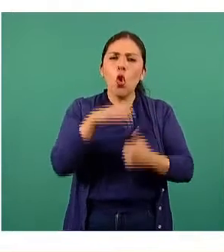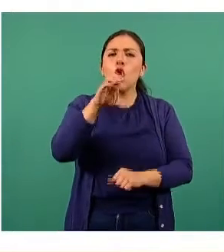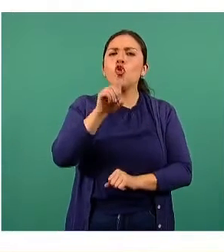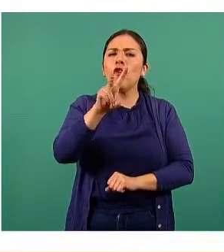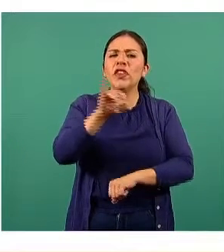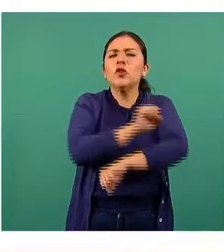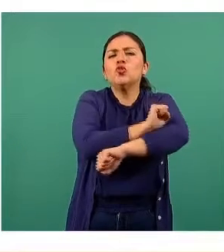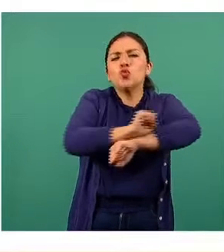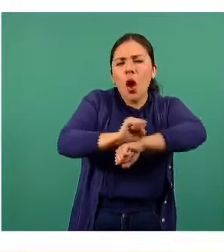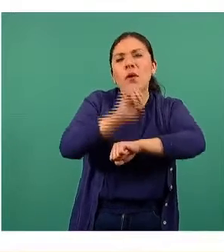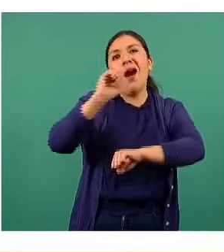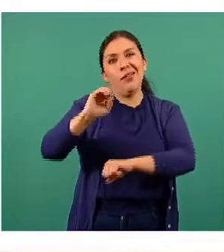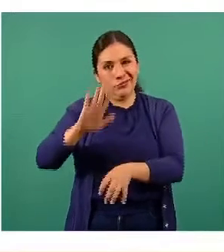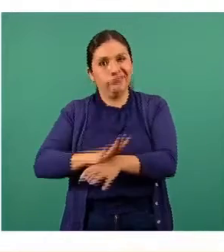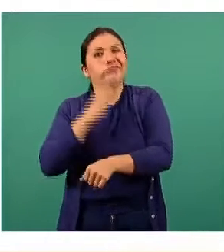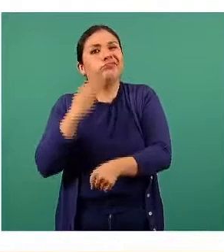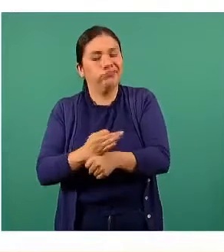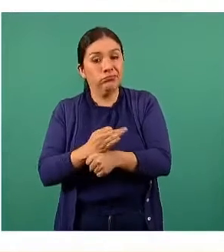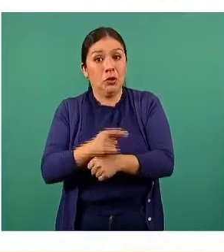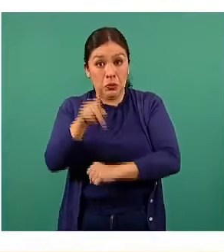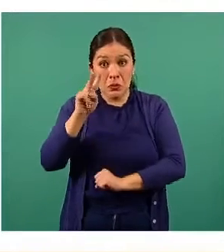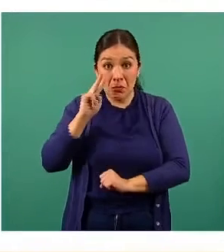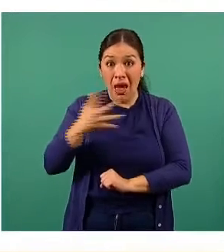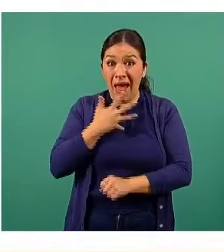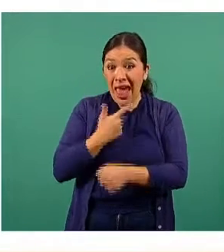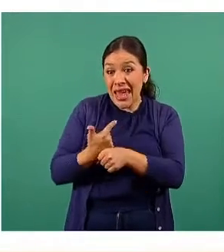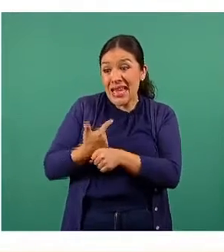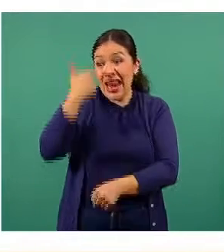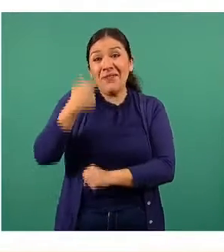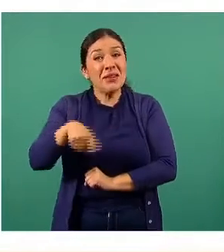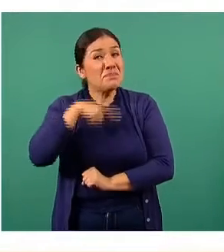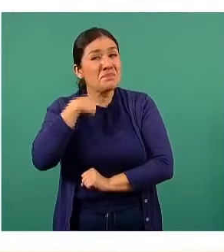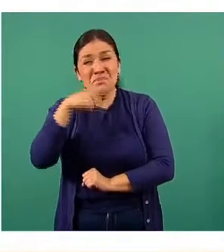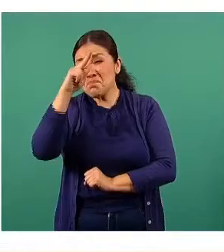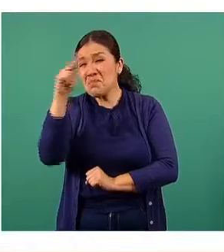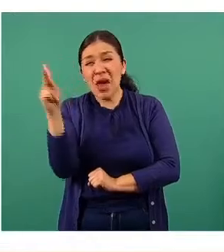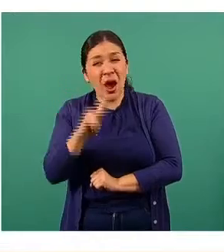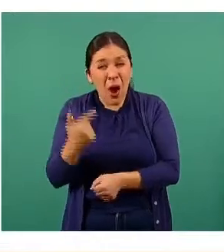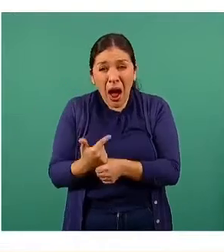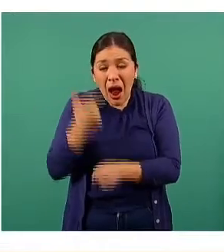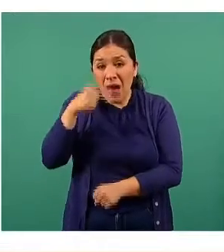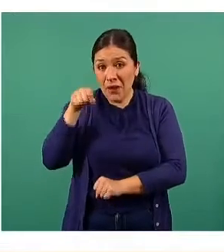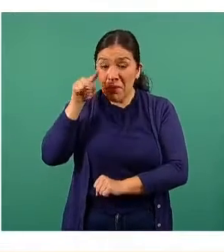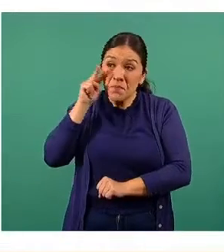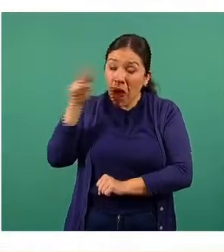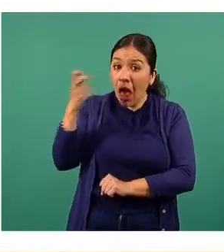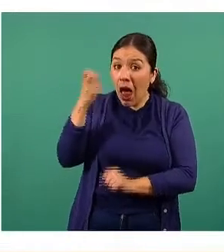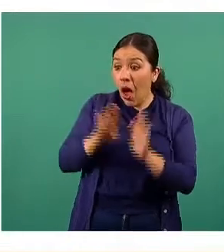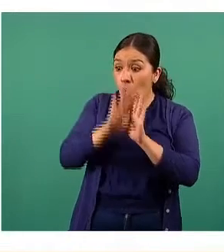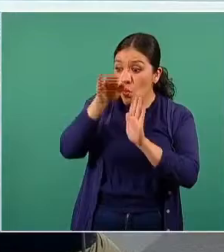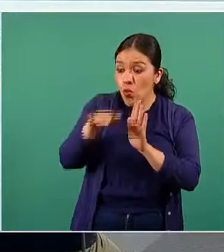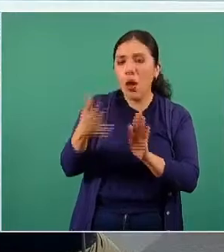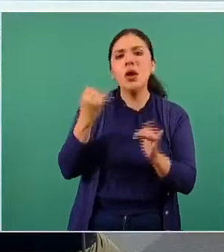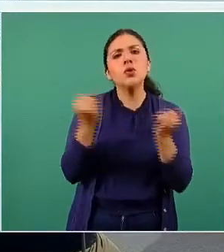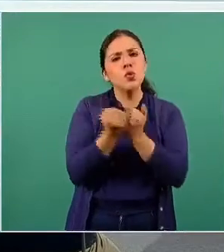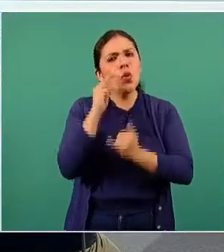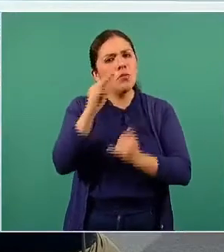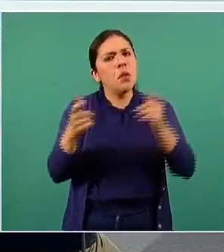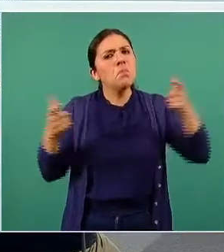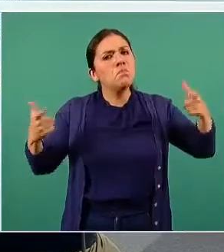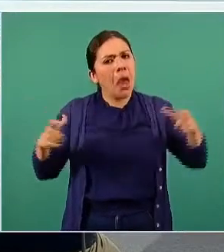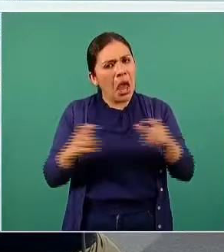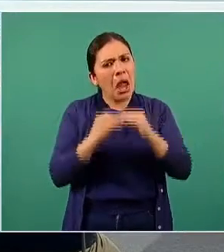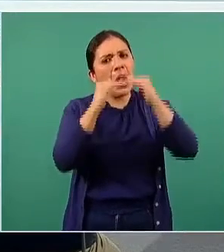leves o COVID moderados. Cuando vemos COVID grave y crítico específicamente en esta curva, pues vemos que también hay un descenso importante.